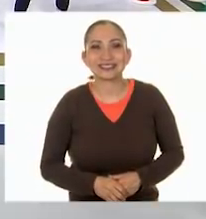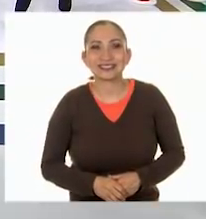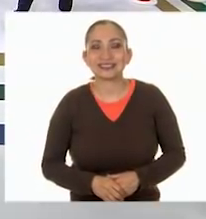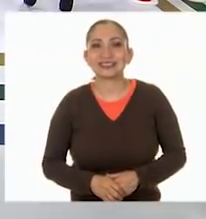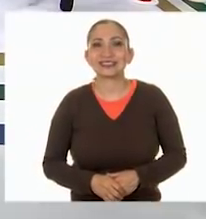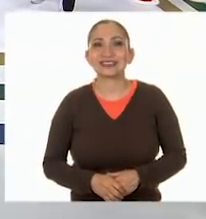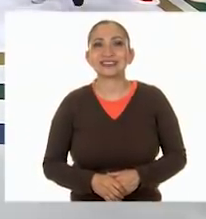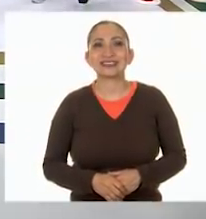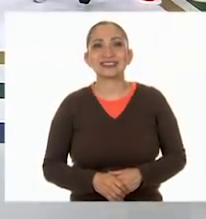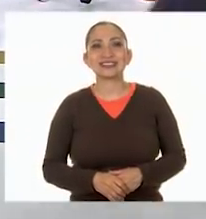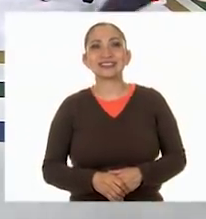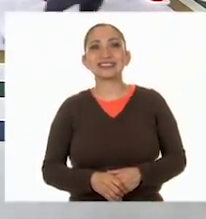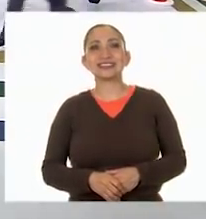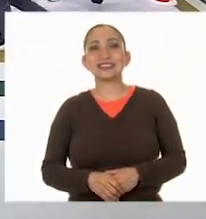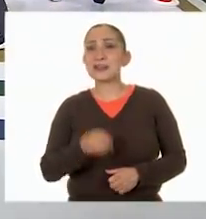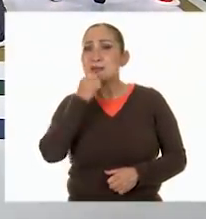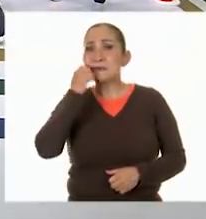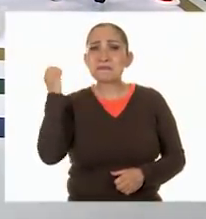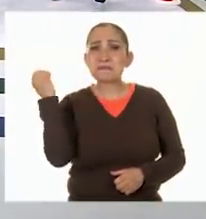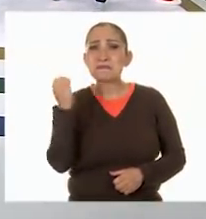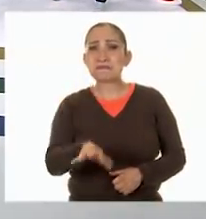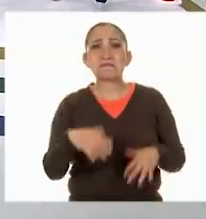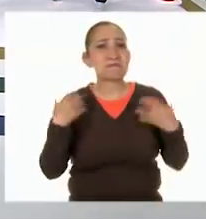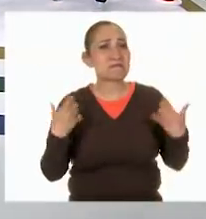¡Mira, mira, estuvo padrísimo!